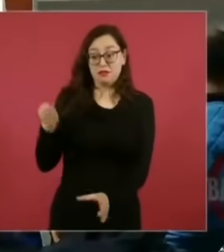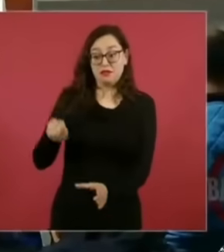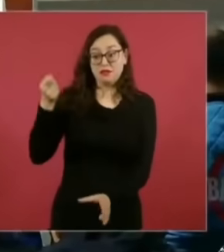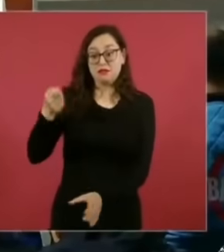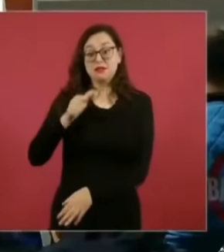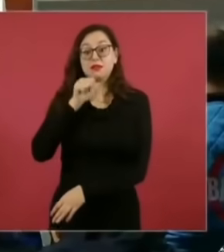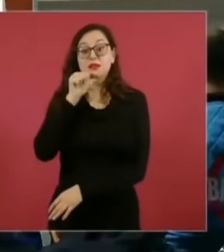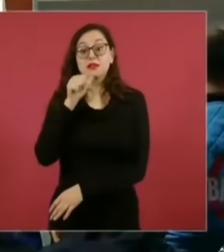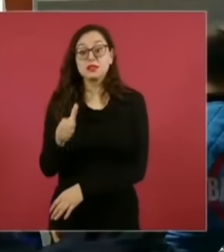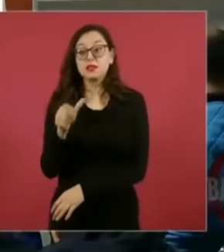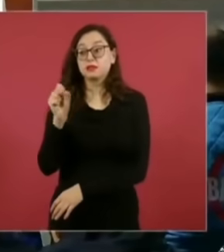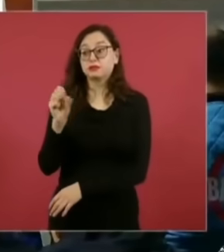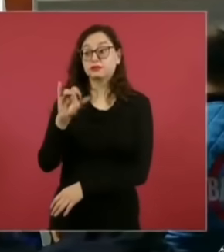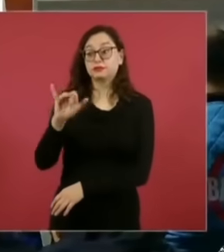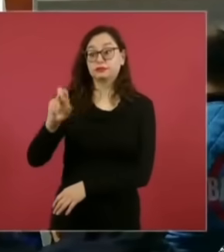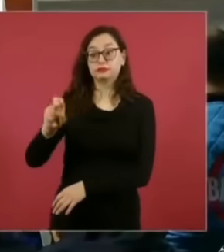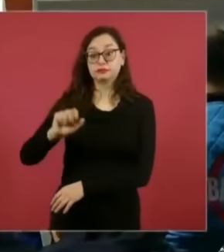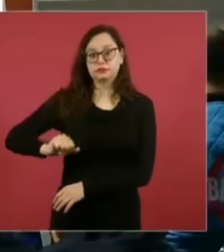ya es